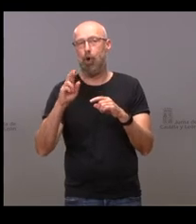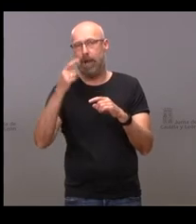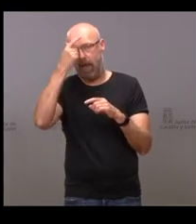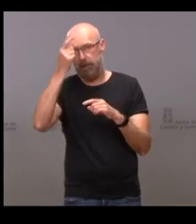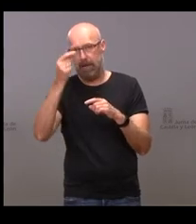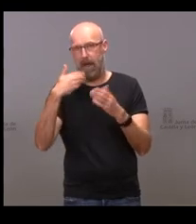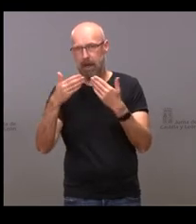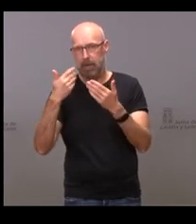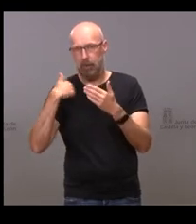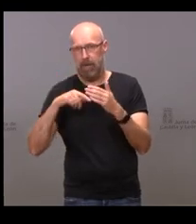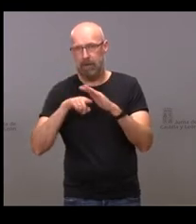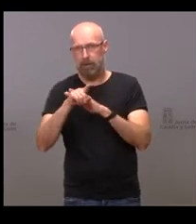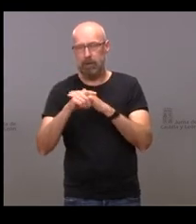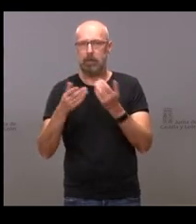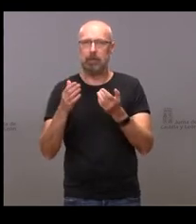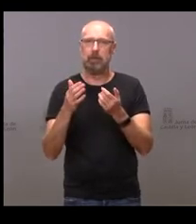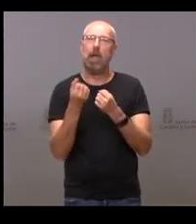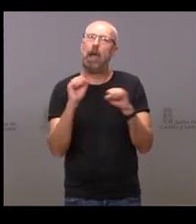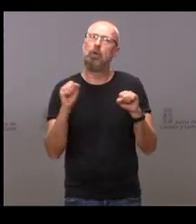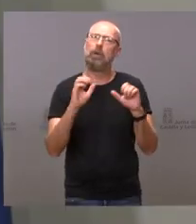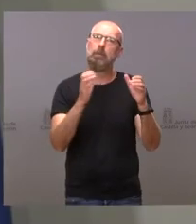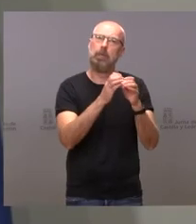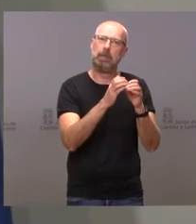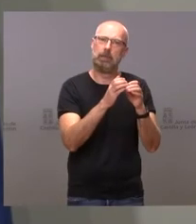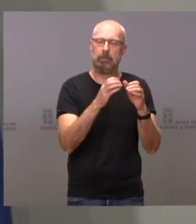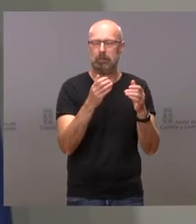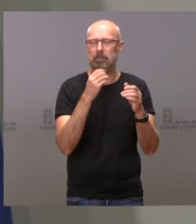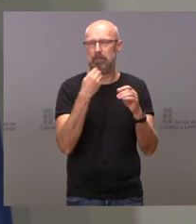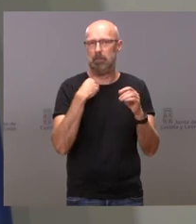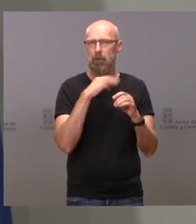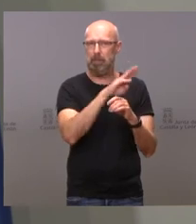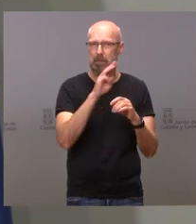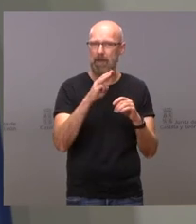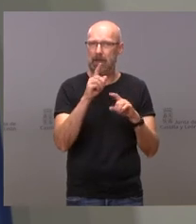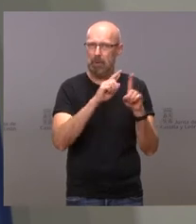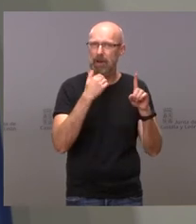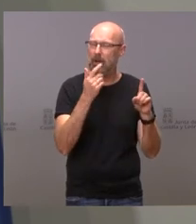a tres bandas con el Partido Popular. Gracias. Bien, nosotros